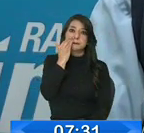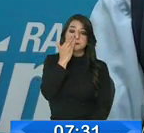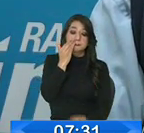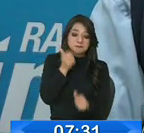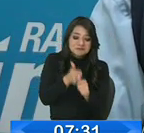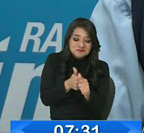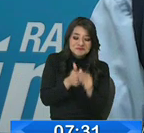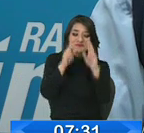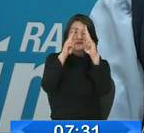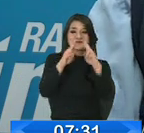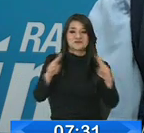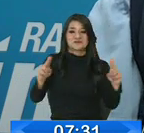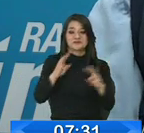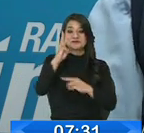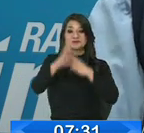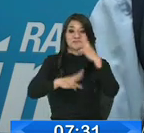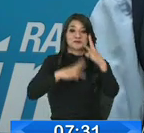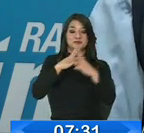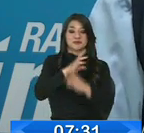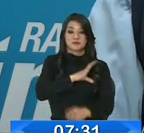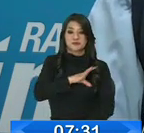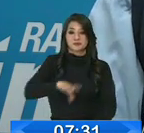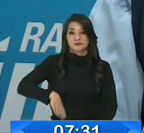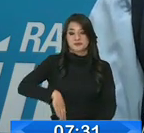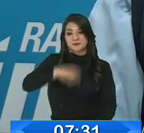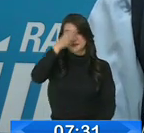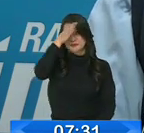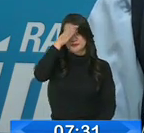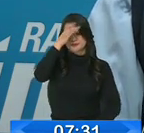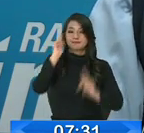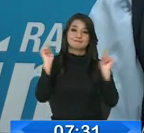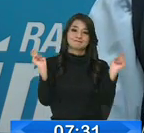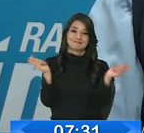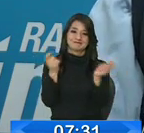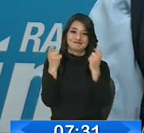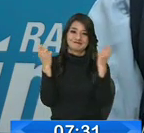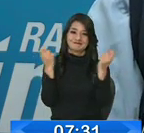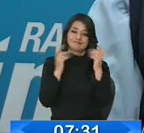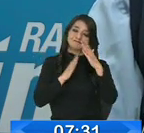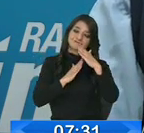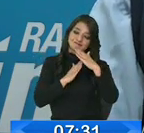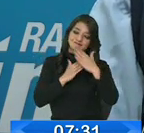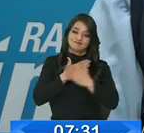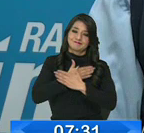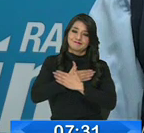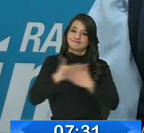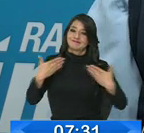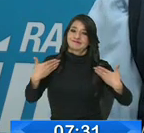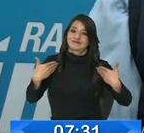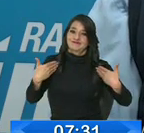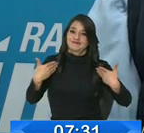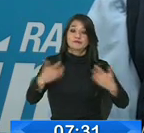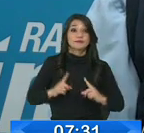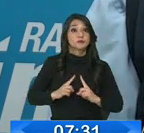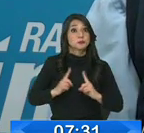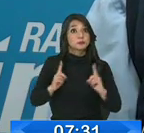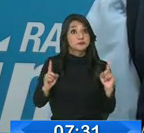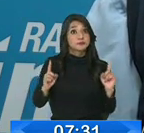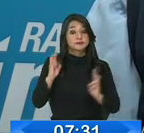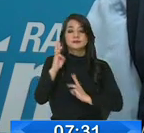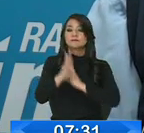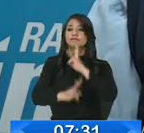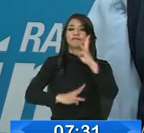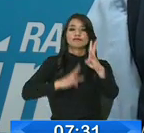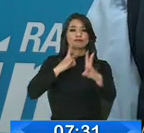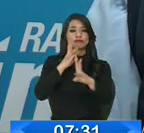Navidad. En el mundo cristiano se celebra con paz, con alegría. Sin embargo, en el mundo en